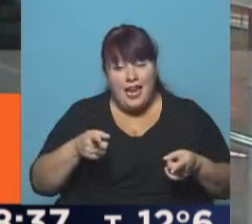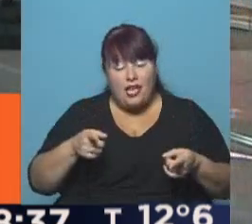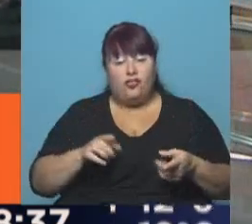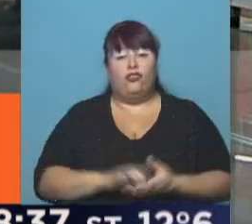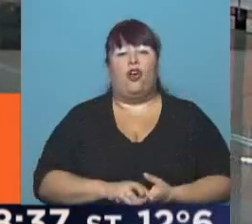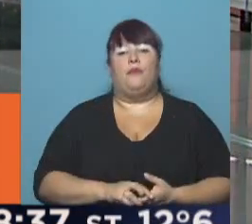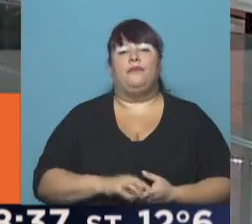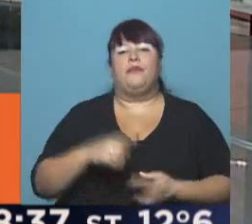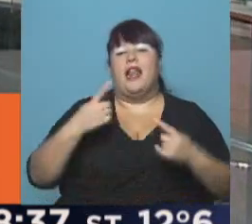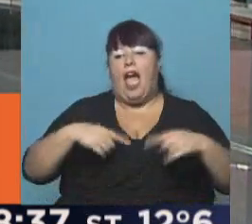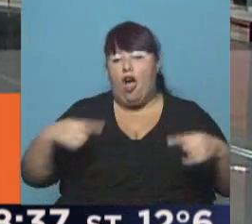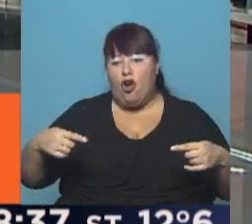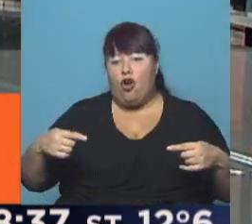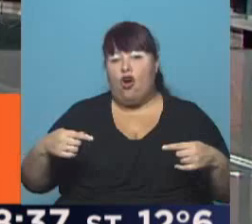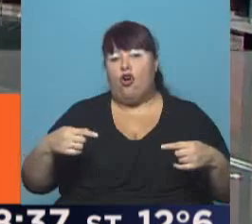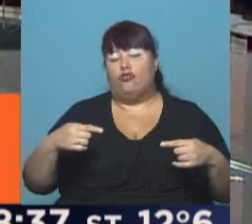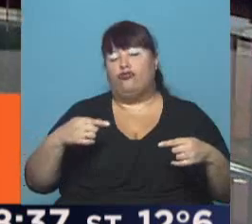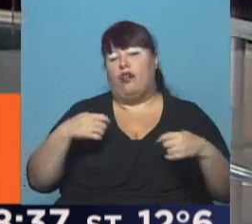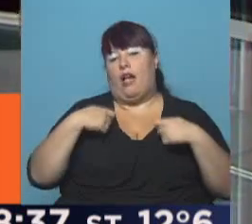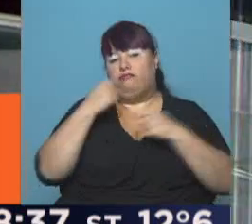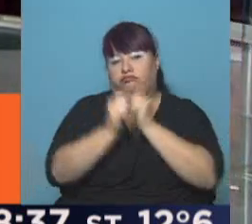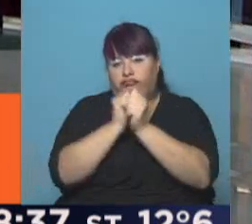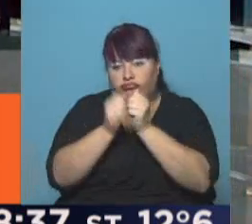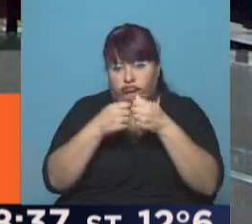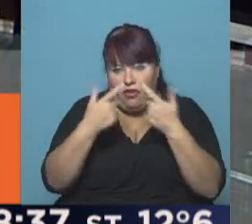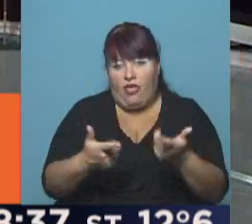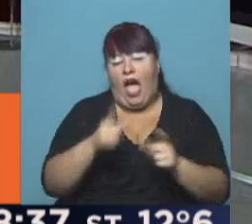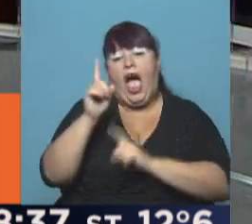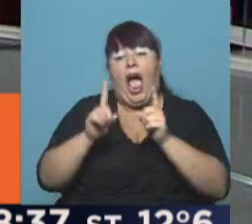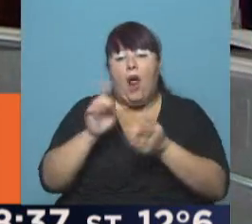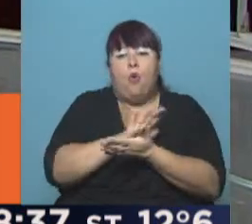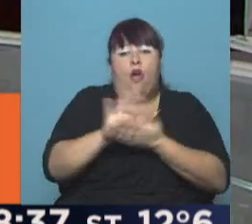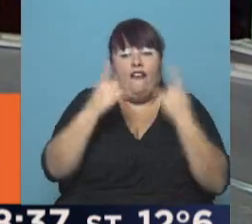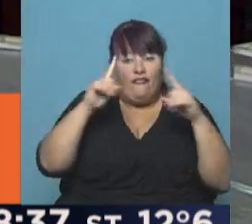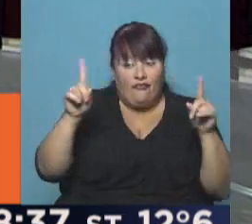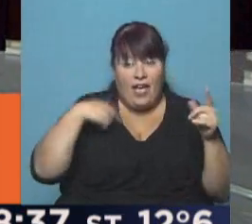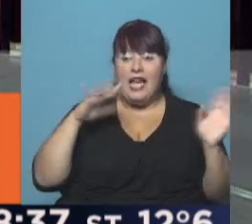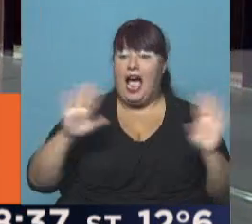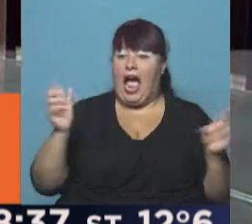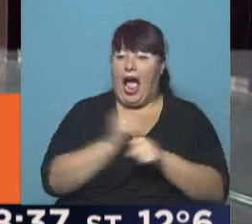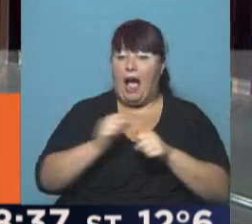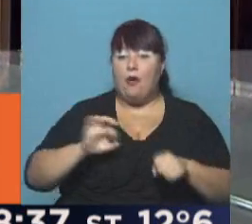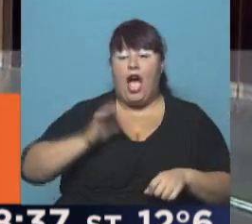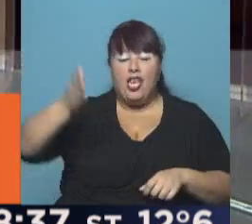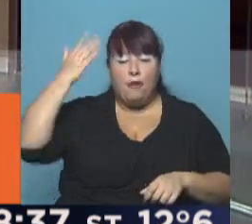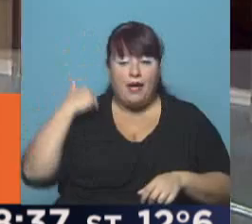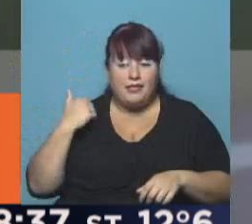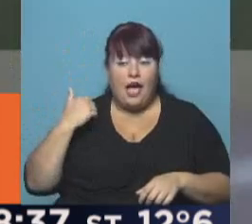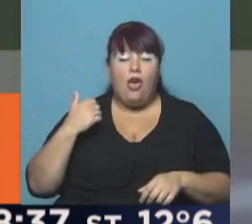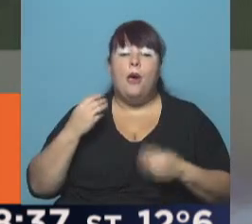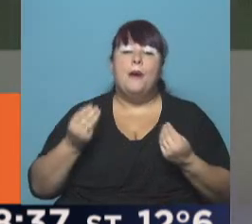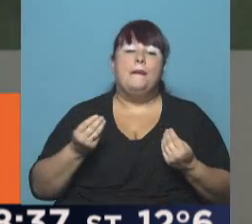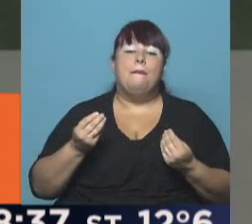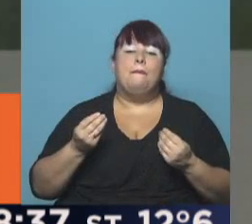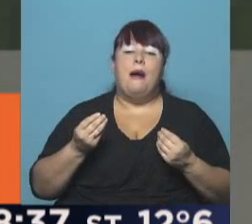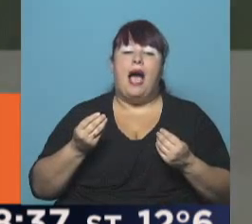los instrumentos que se han desarrollado algunos son muy nuevos como el que se aprobó el año pasado para